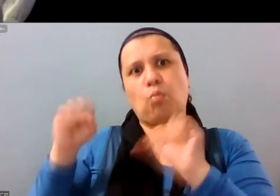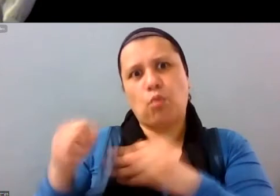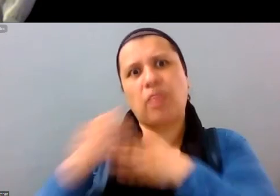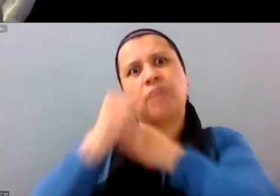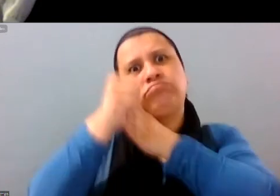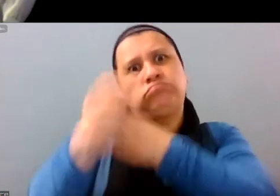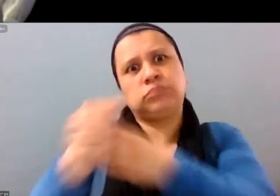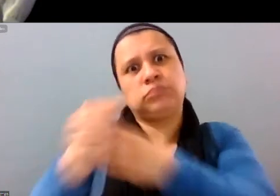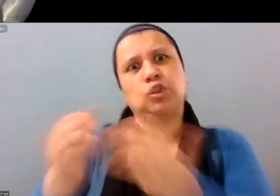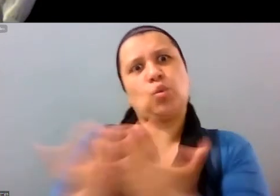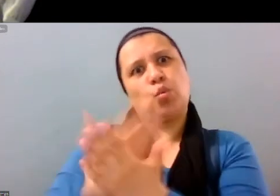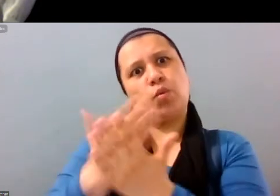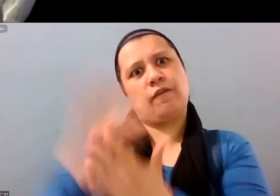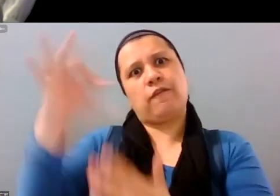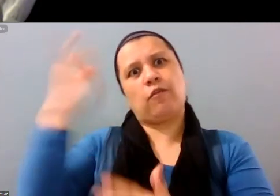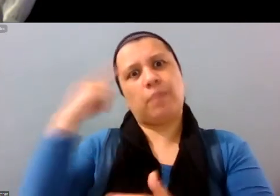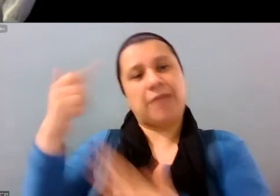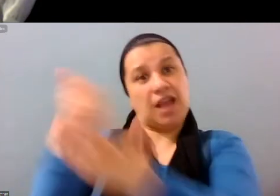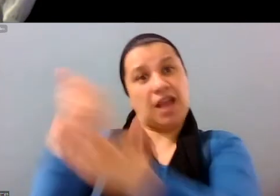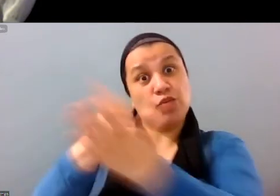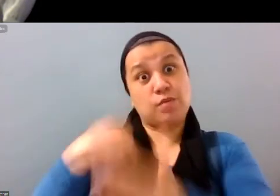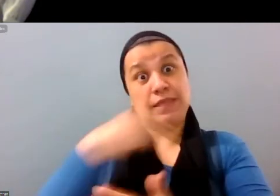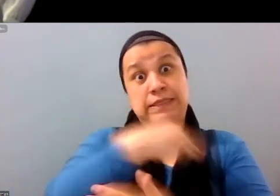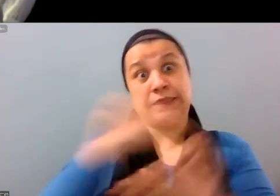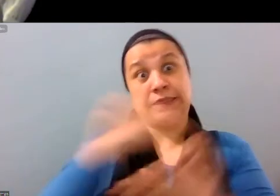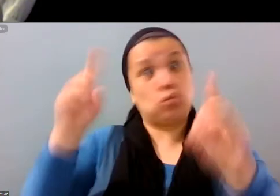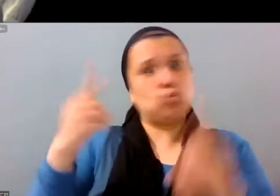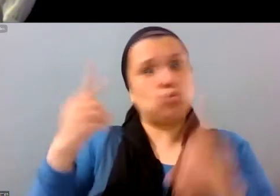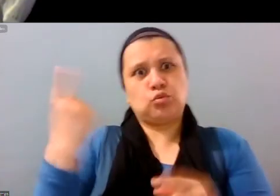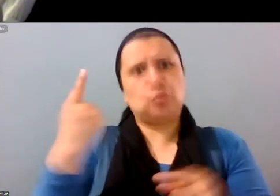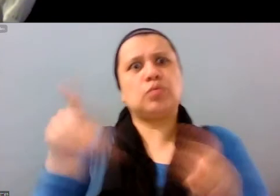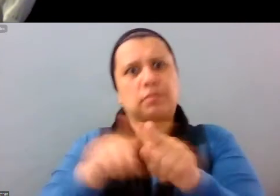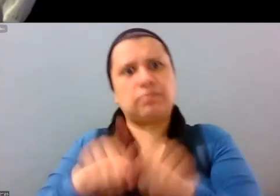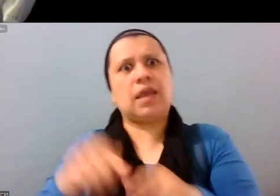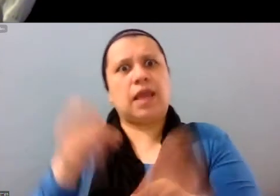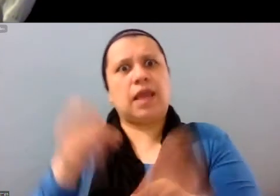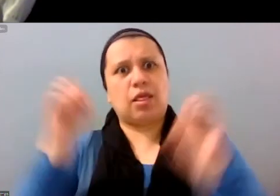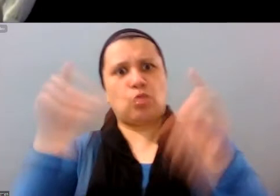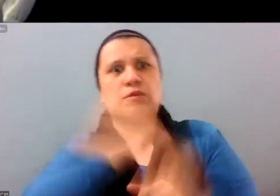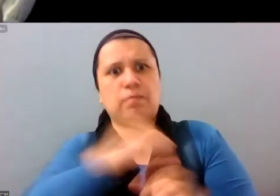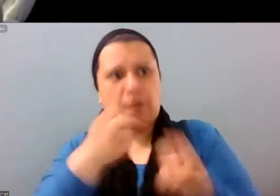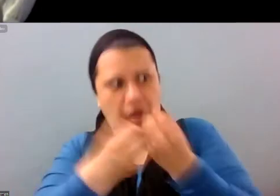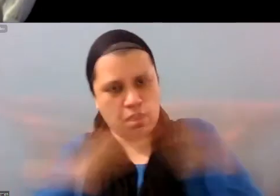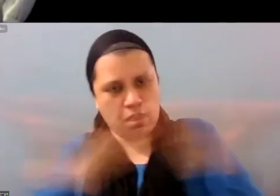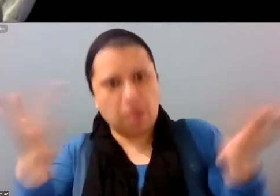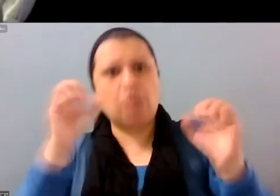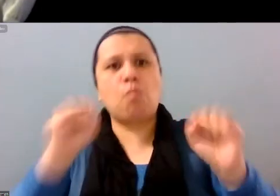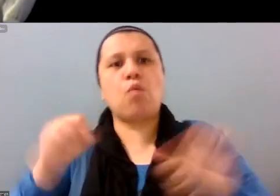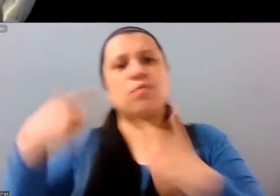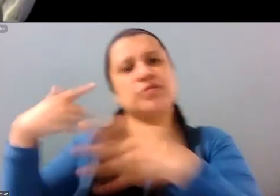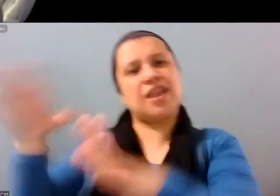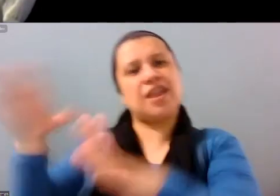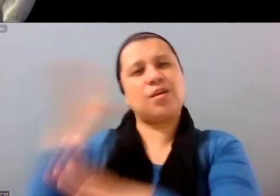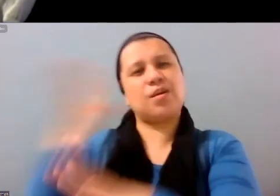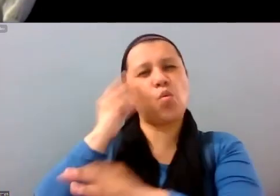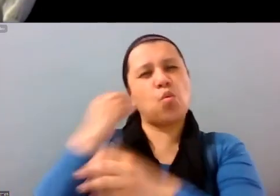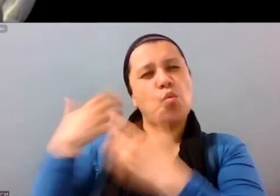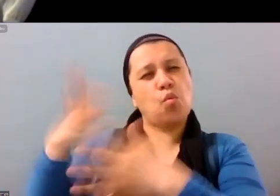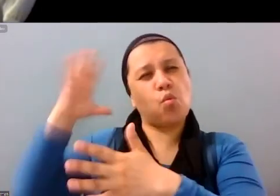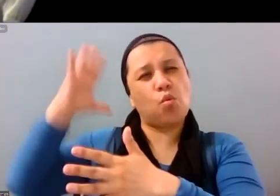para el ministerio de educación pública también para la educación privada yo creo que tiene una amplia experiencia en como decía muy bien en mi